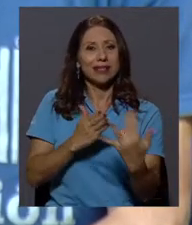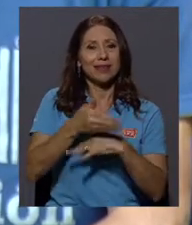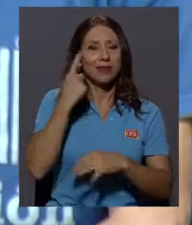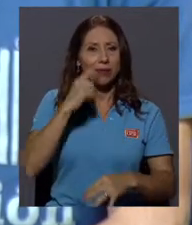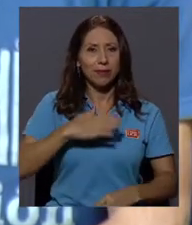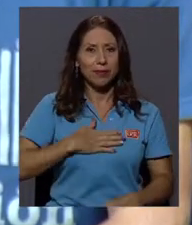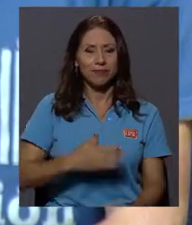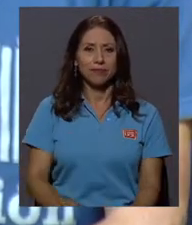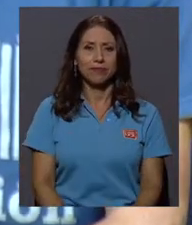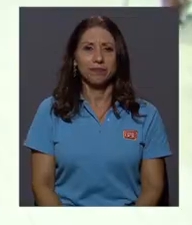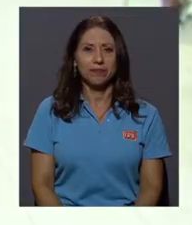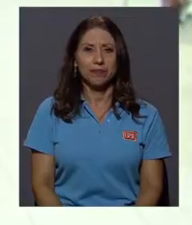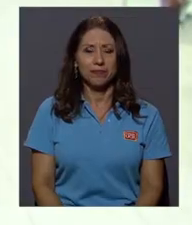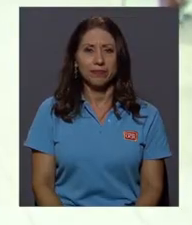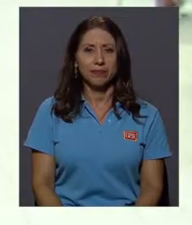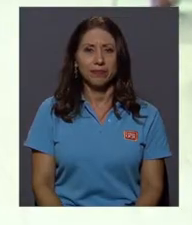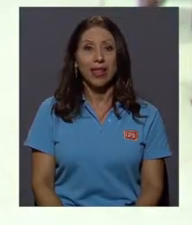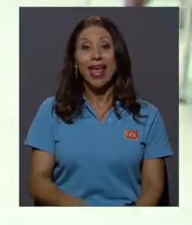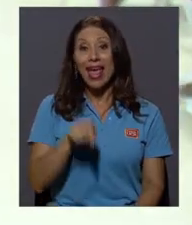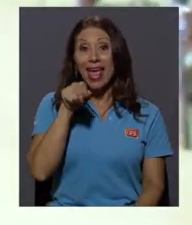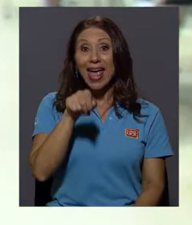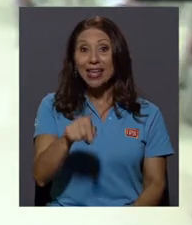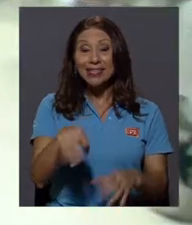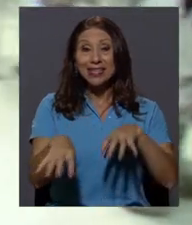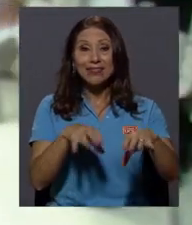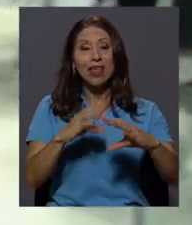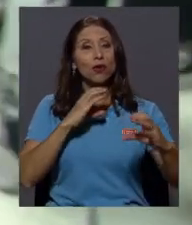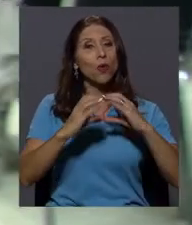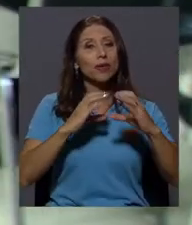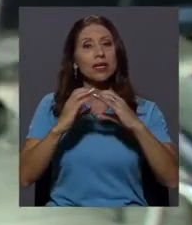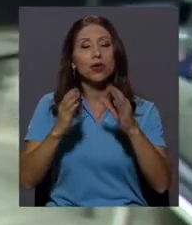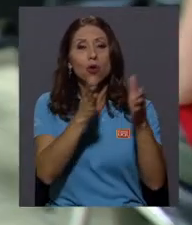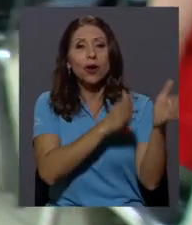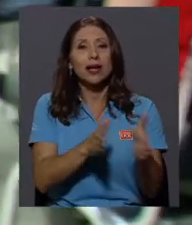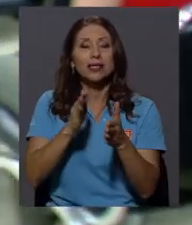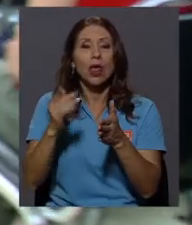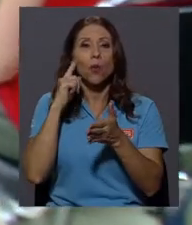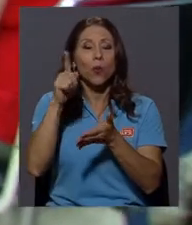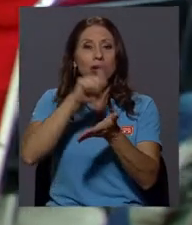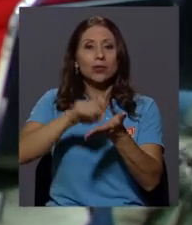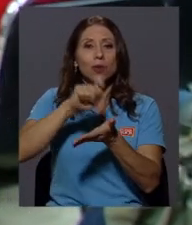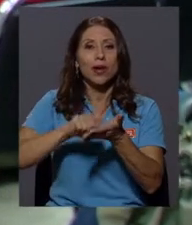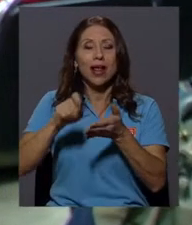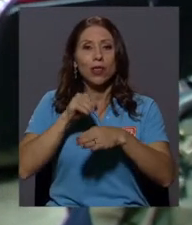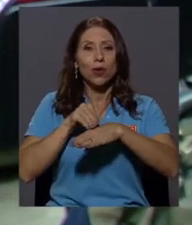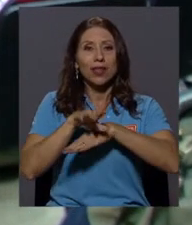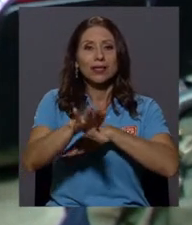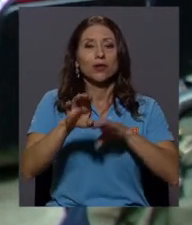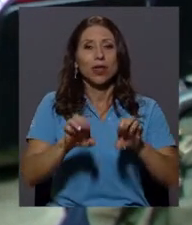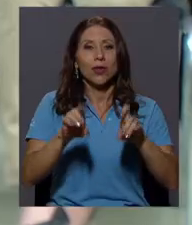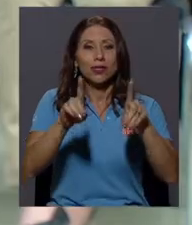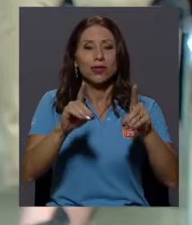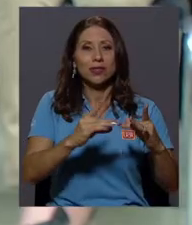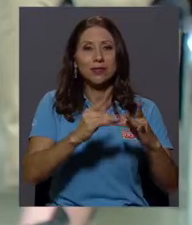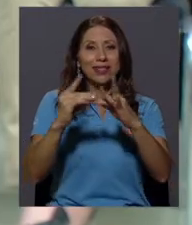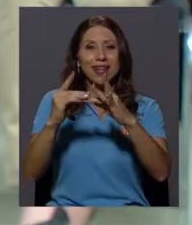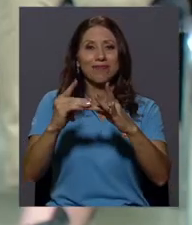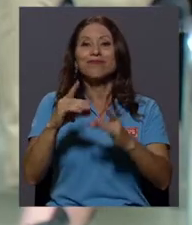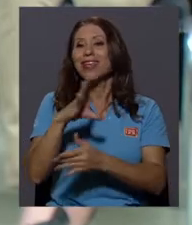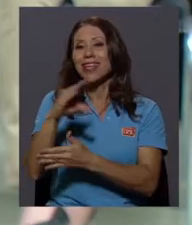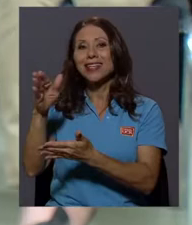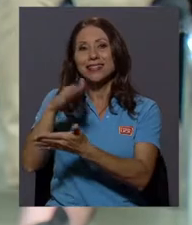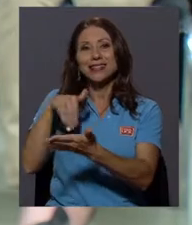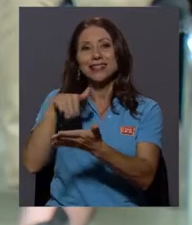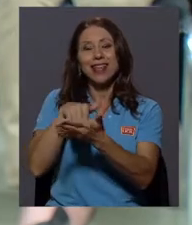para mí. Este conversatorio fue organizado por la Escuela de Orientación y Educación Especial y el Centro de Asesoría